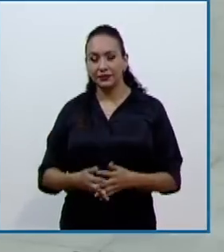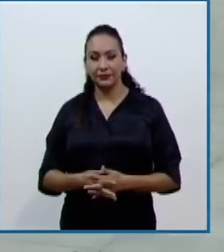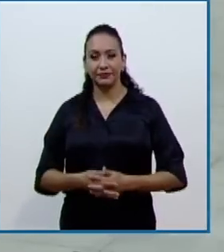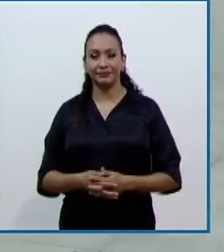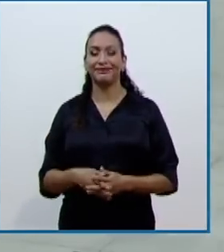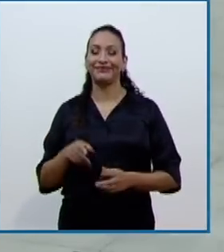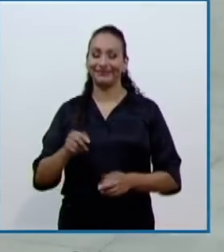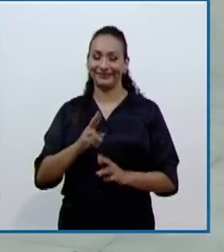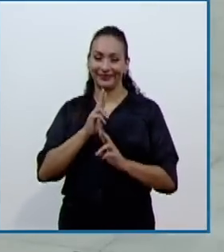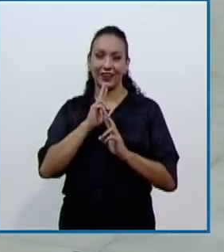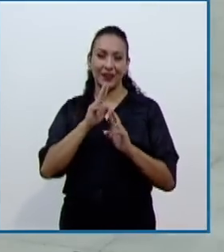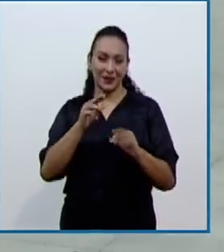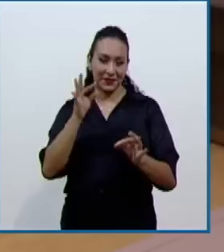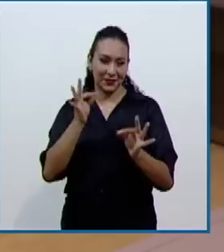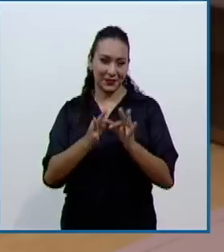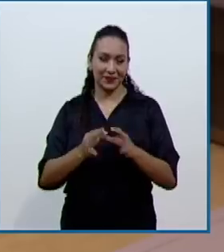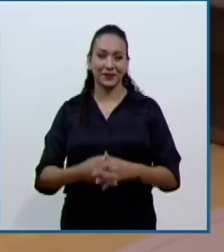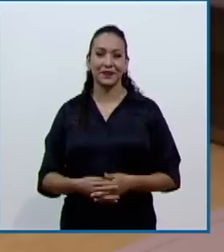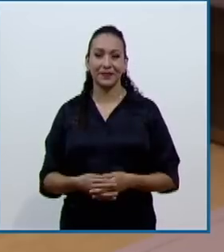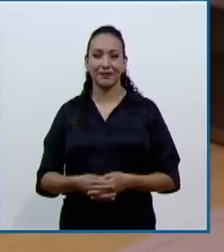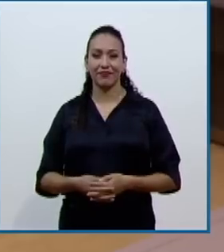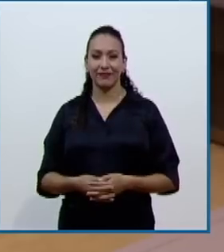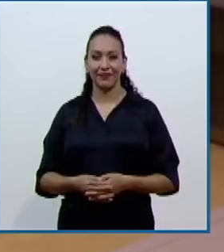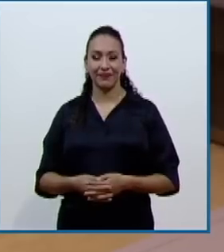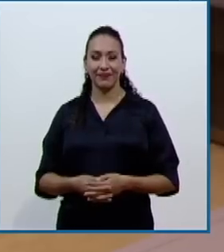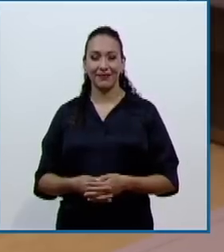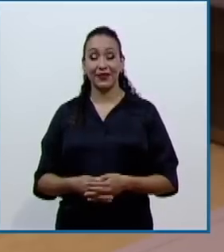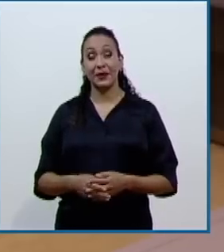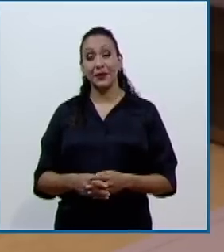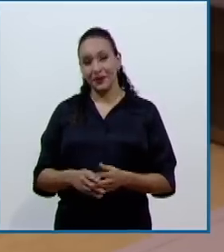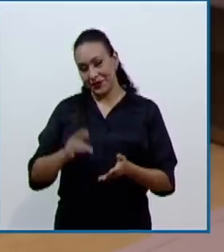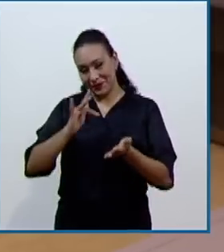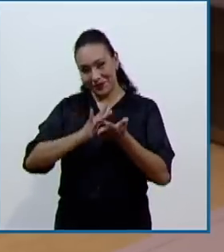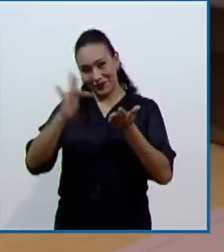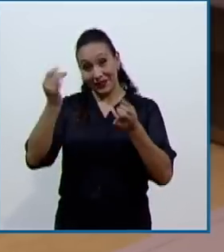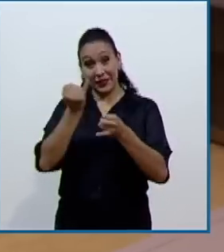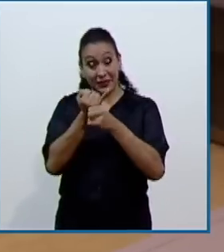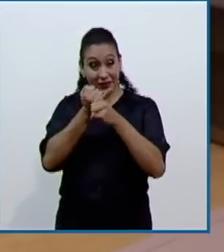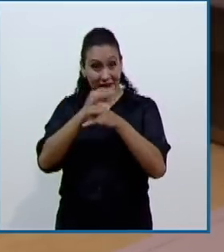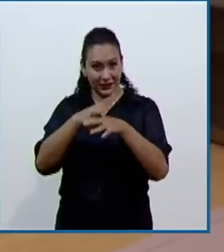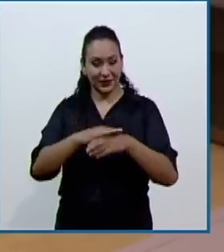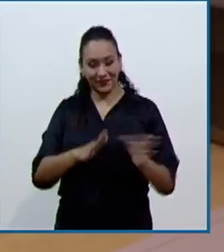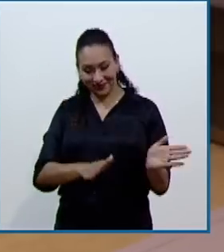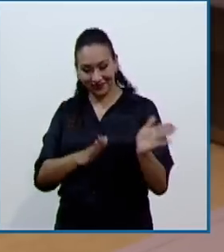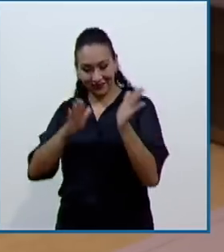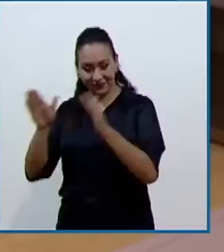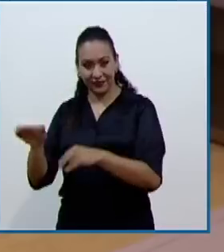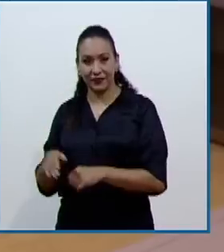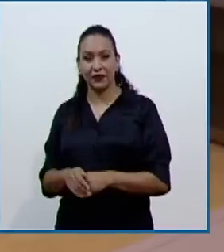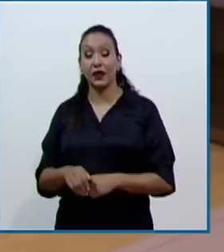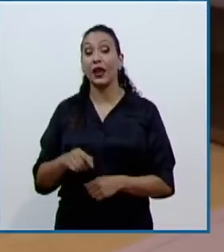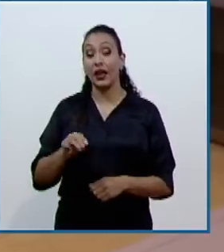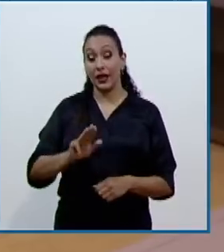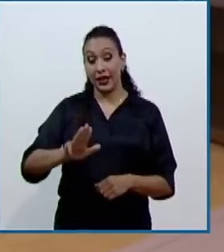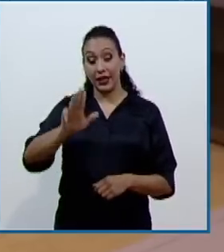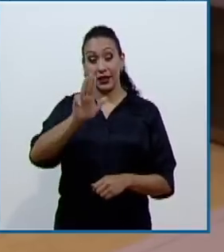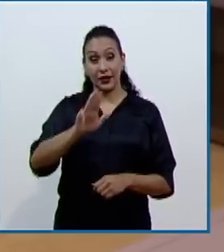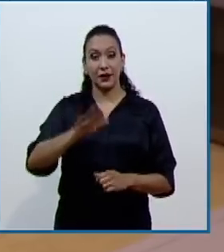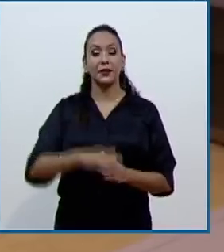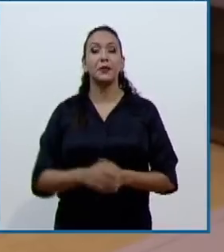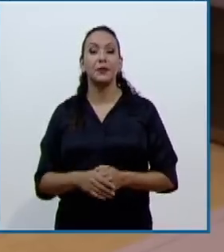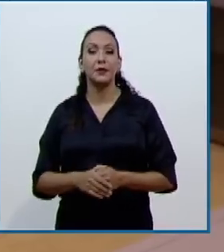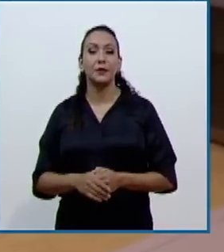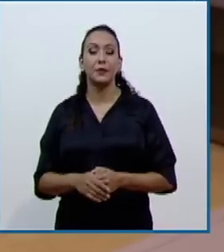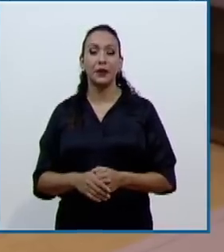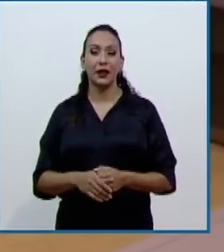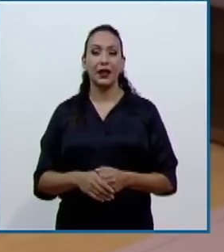Es el reporte que les tenemos. Muchas gracias, Mario, por tu reporte. Y en más información, este miércoles las magistradas Lilia